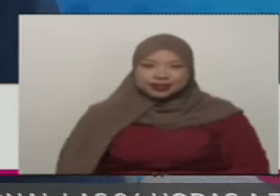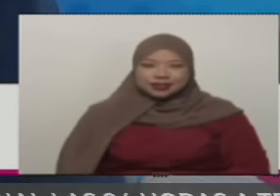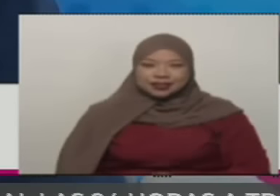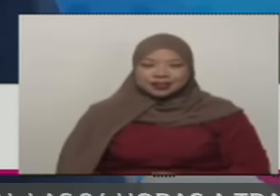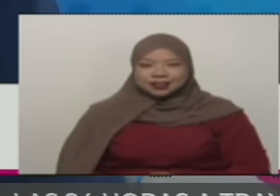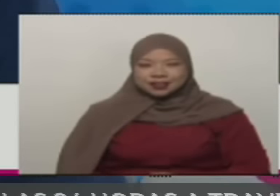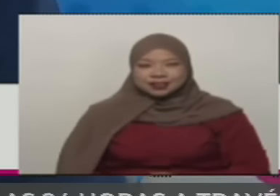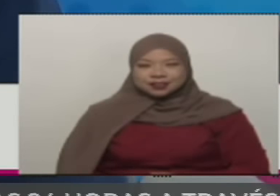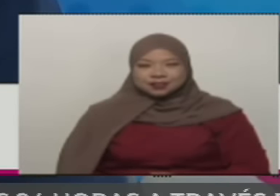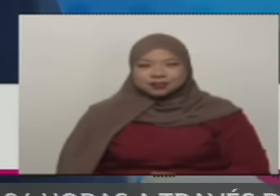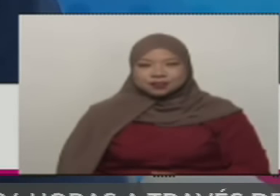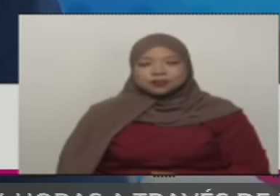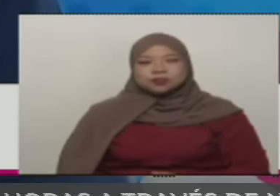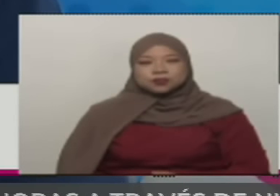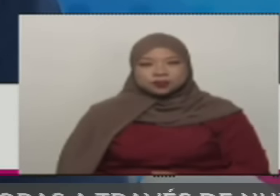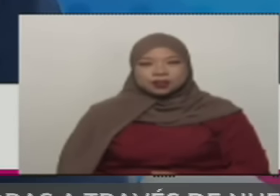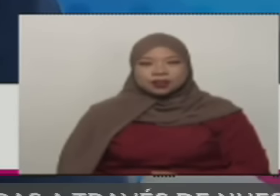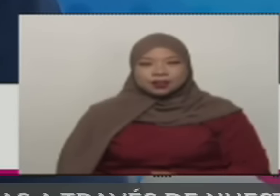Uno tiene que saber